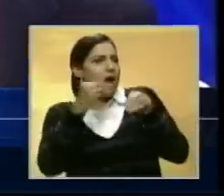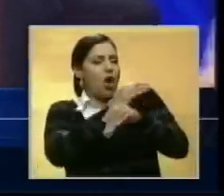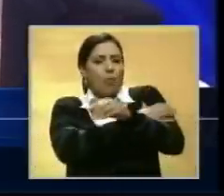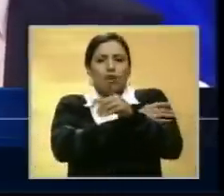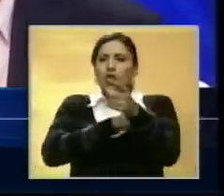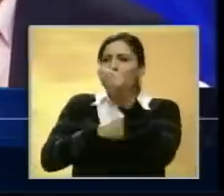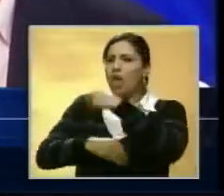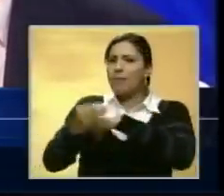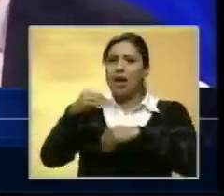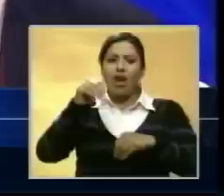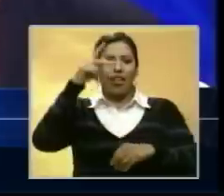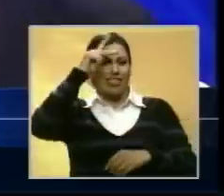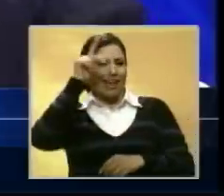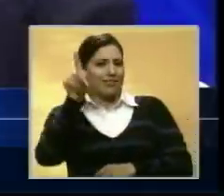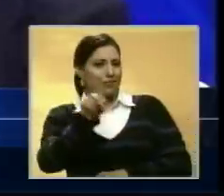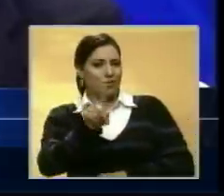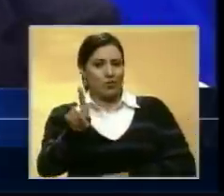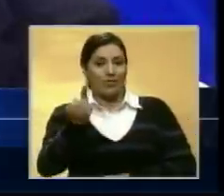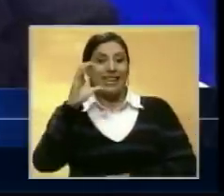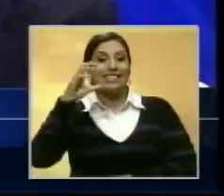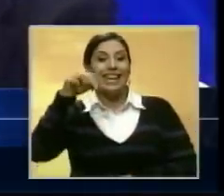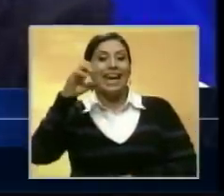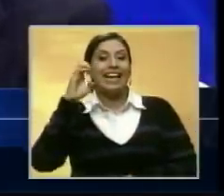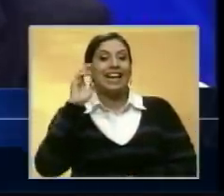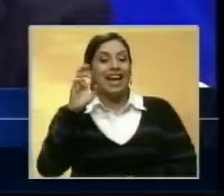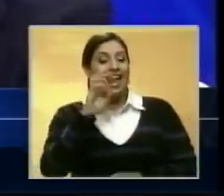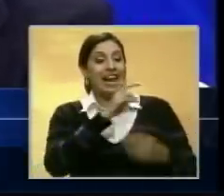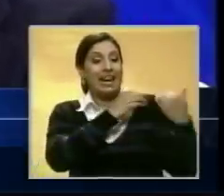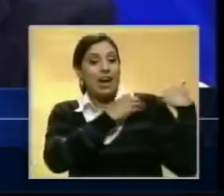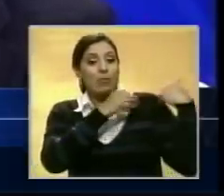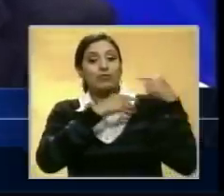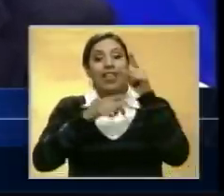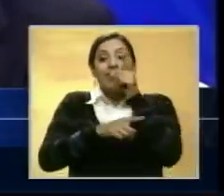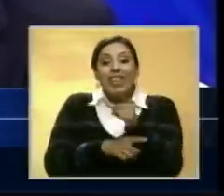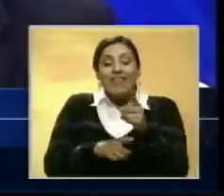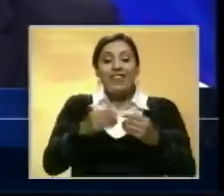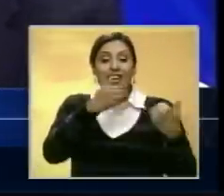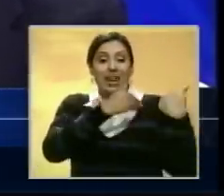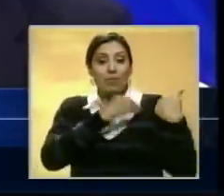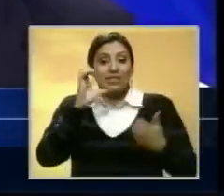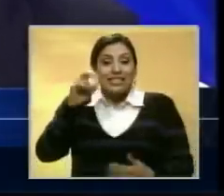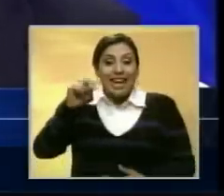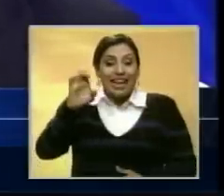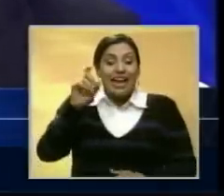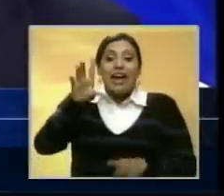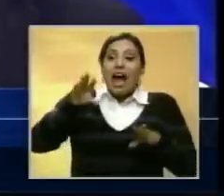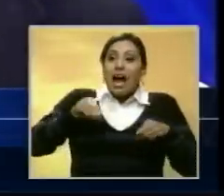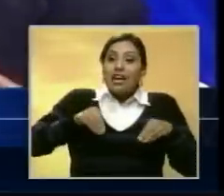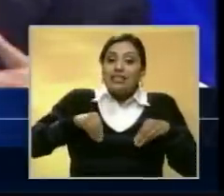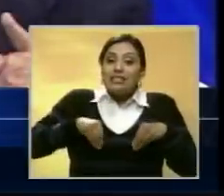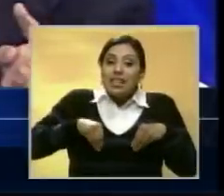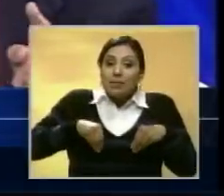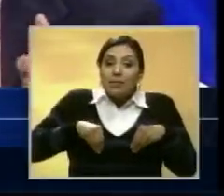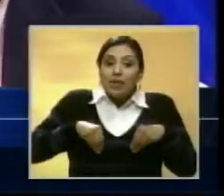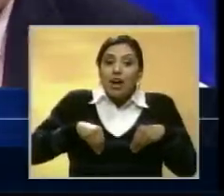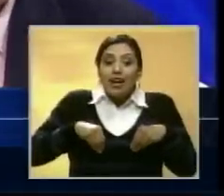que no puede haber revocatorio, no. Es el CNE y el deber que tiene el CNE de acatar